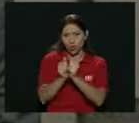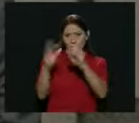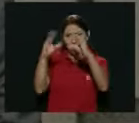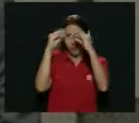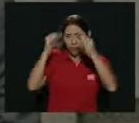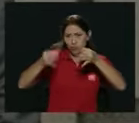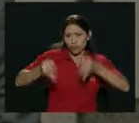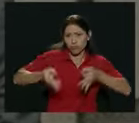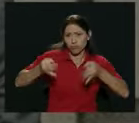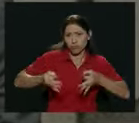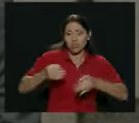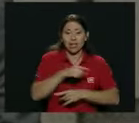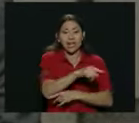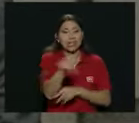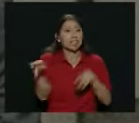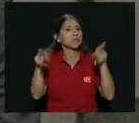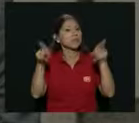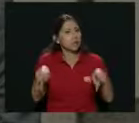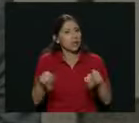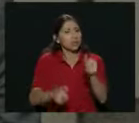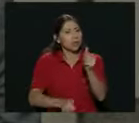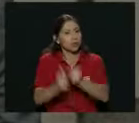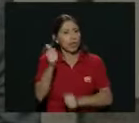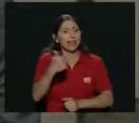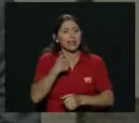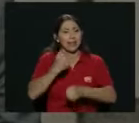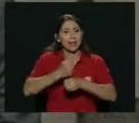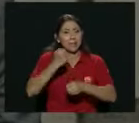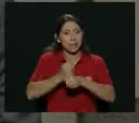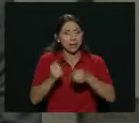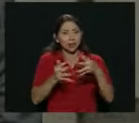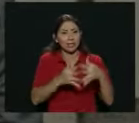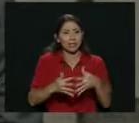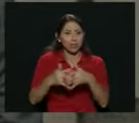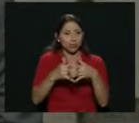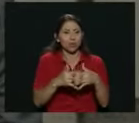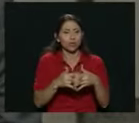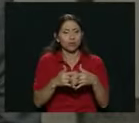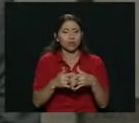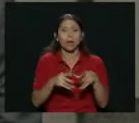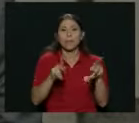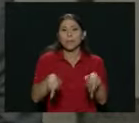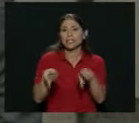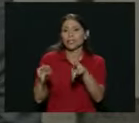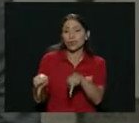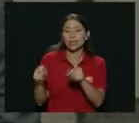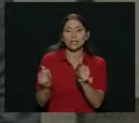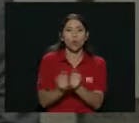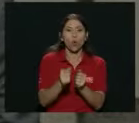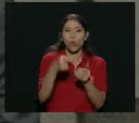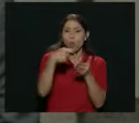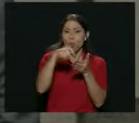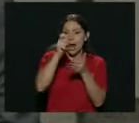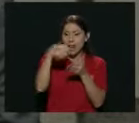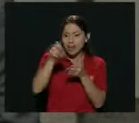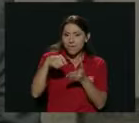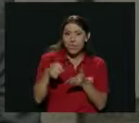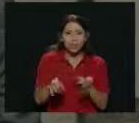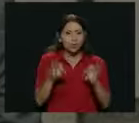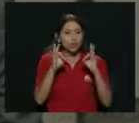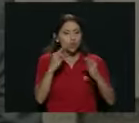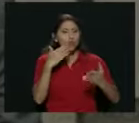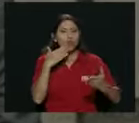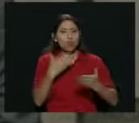fiables, que se trata de personas en su mayoría que tienen empleos en Estados Unidos, son personas que tienen una calificación bastante buena, que